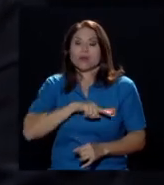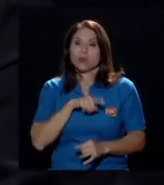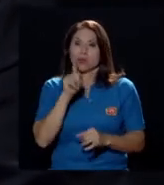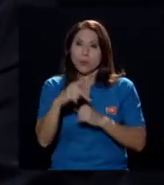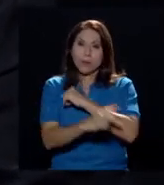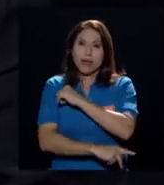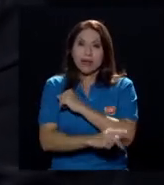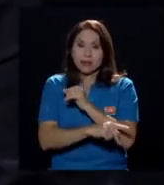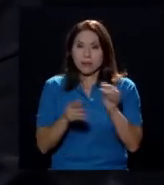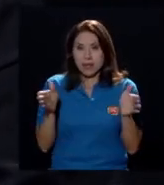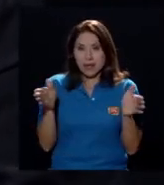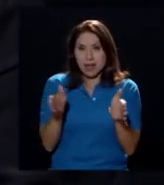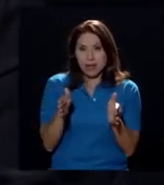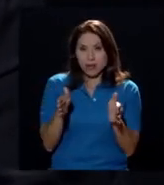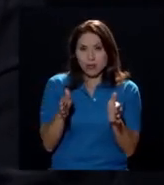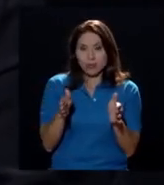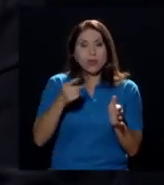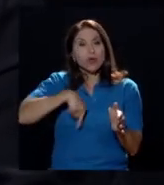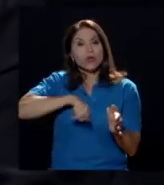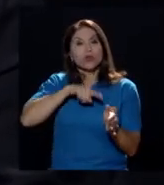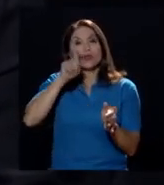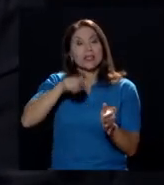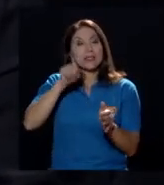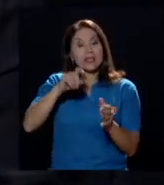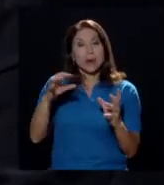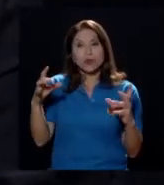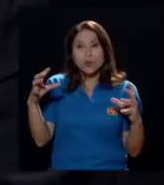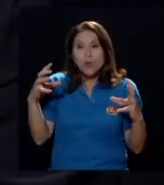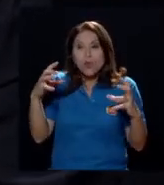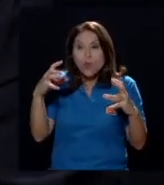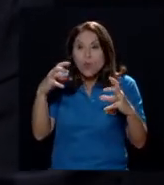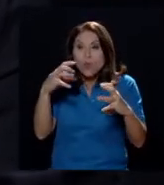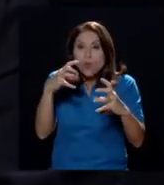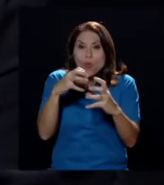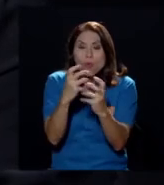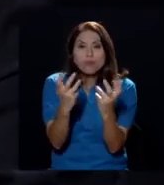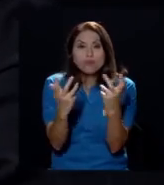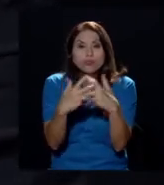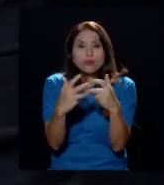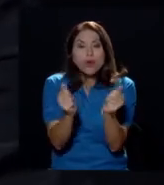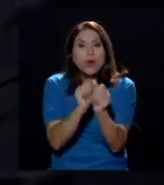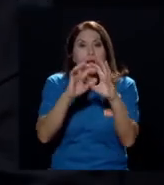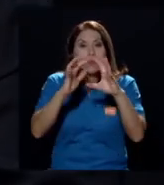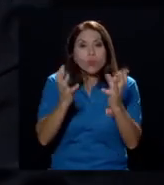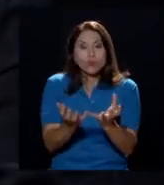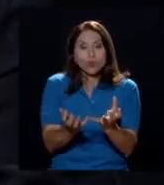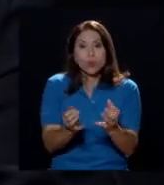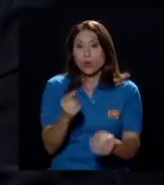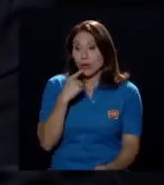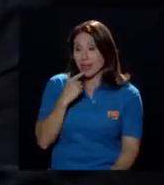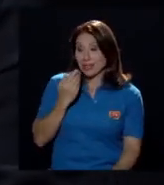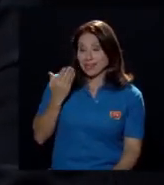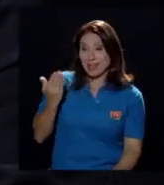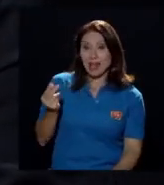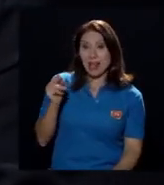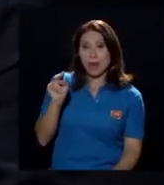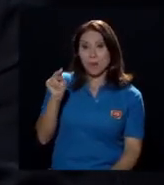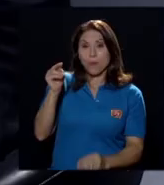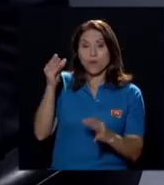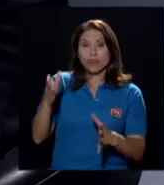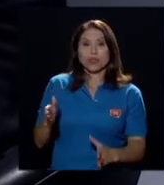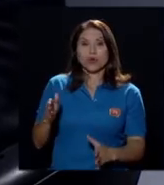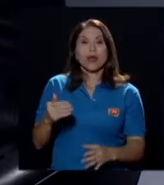bienestar. Lo que decía la profesora, voy a citarlo con dos productos muy importantes dentro del tratado como un